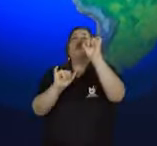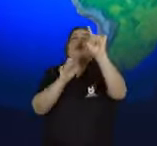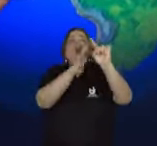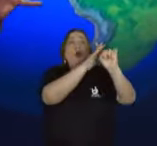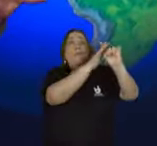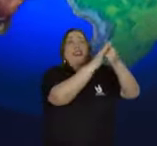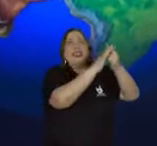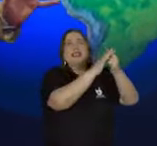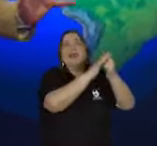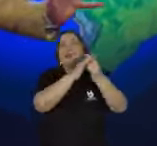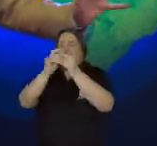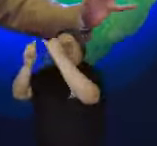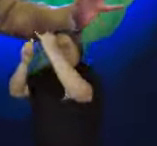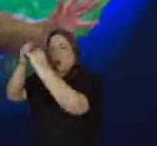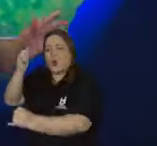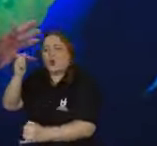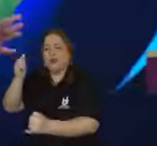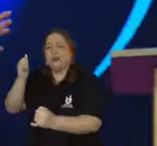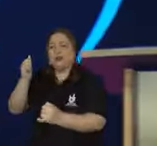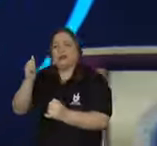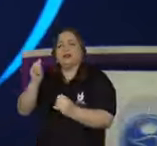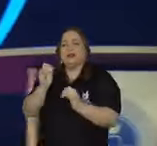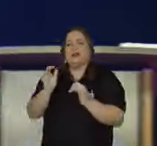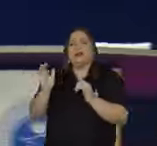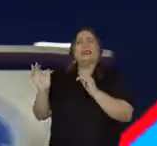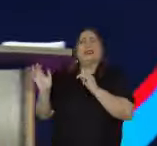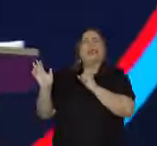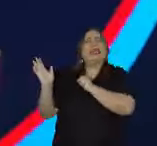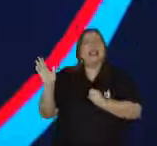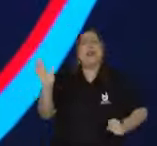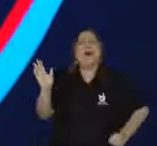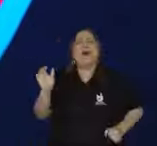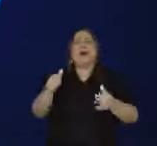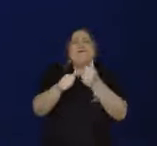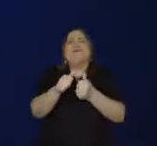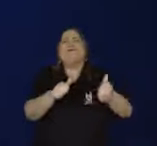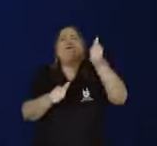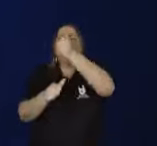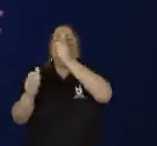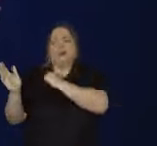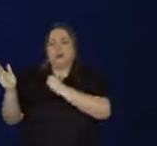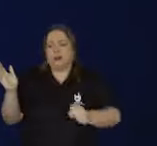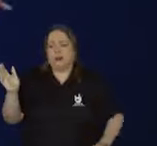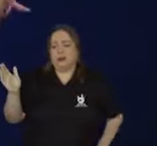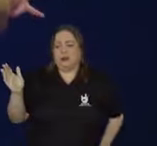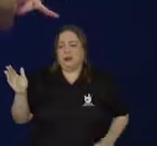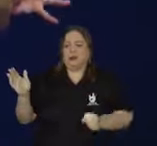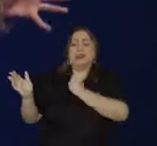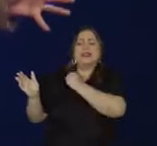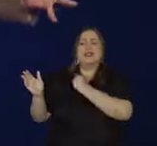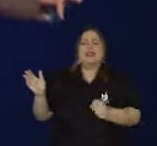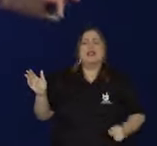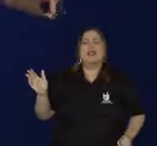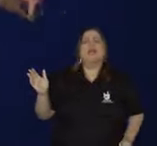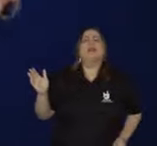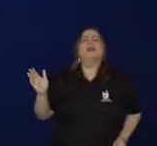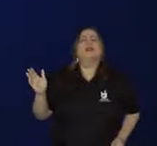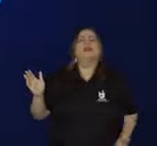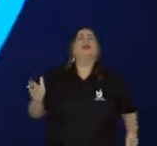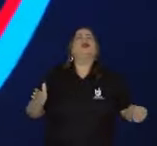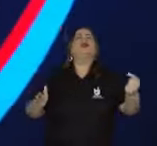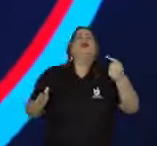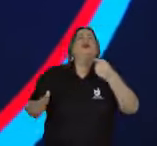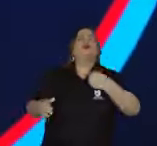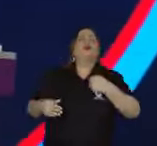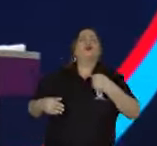y fin, Rey de reyes, Señor de señores. Señor, y tú nos has